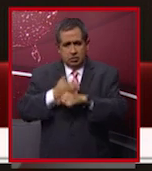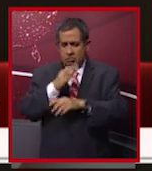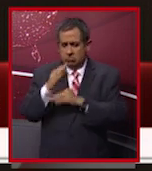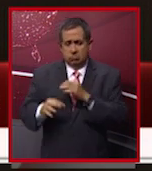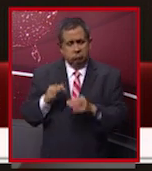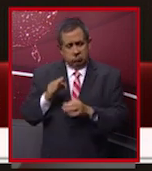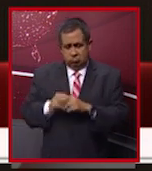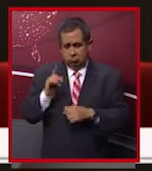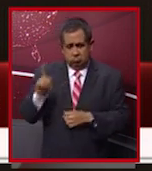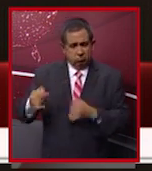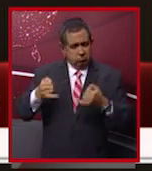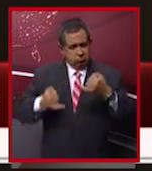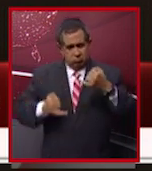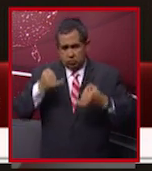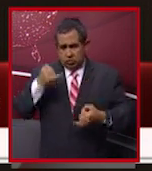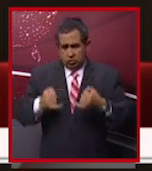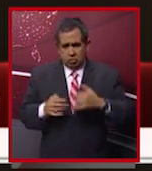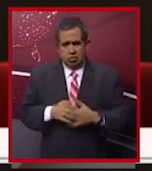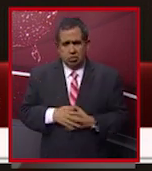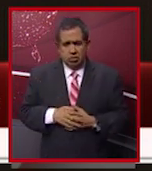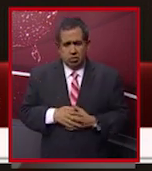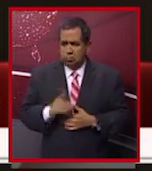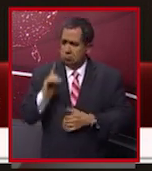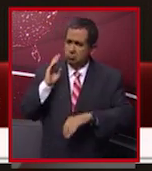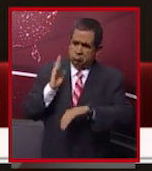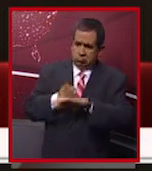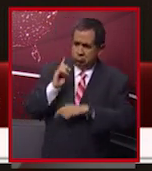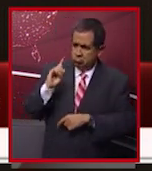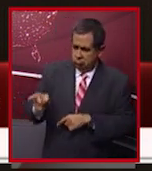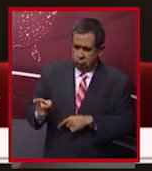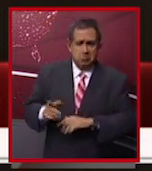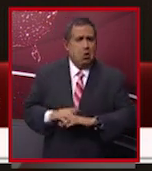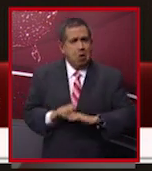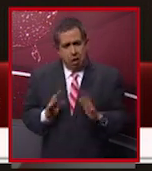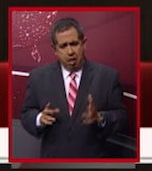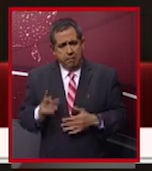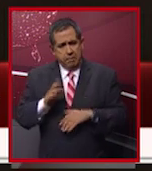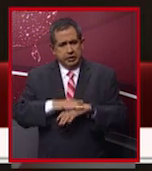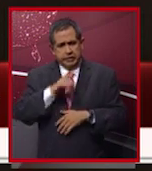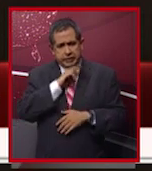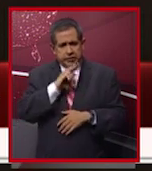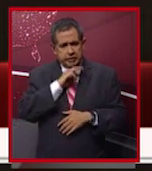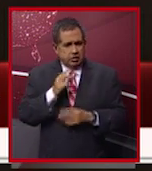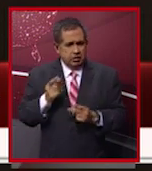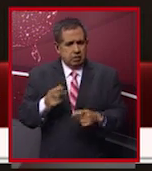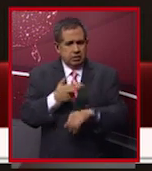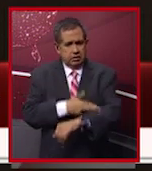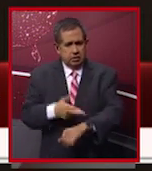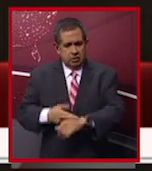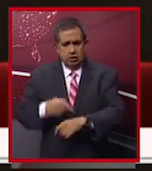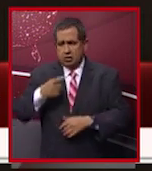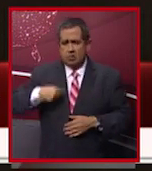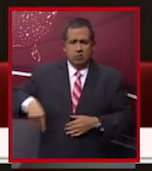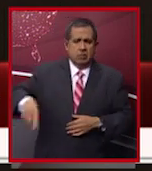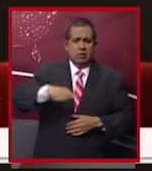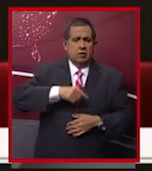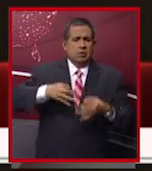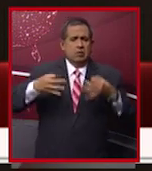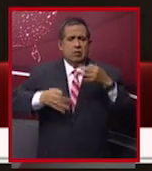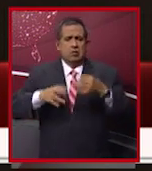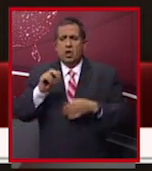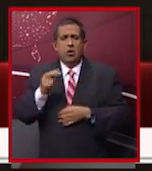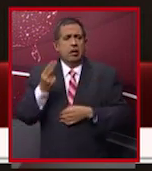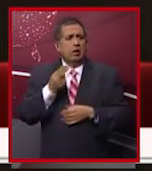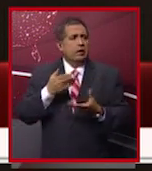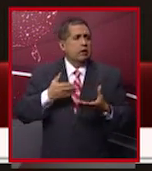penales, de fincamiento, será más expedito. Esta soberanía se pretende que ya no